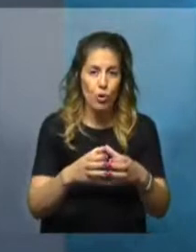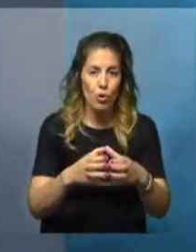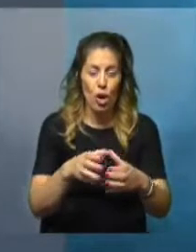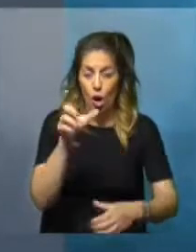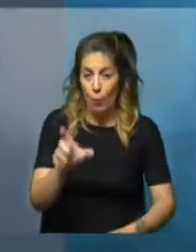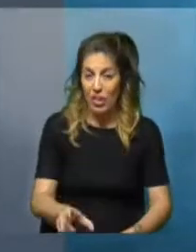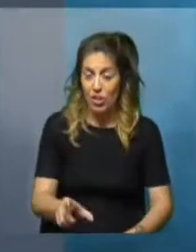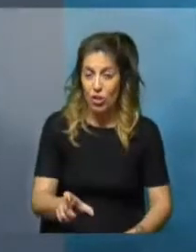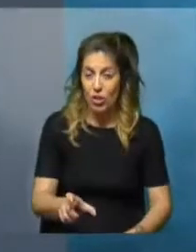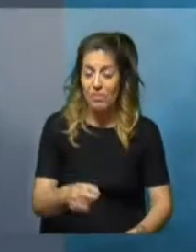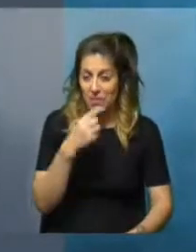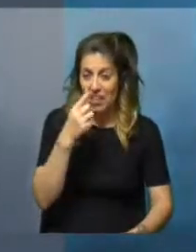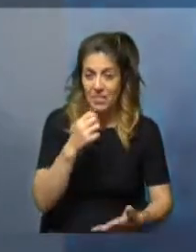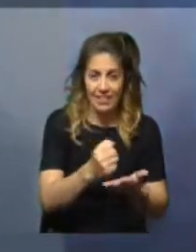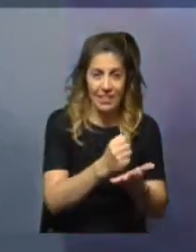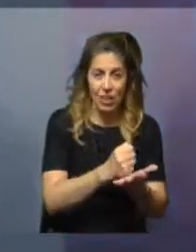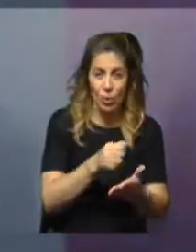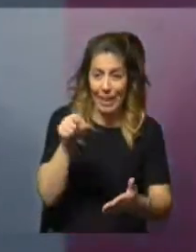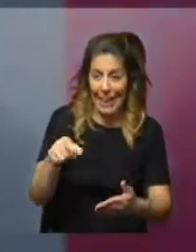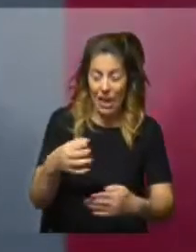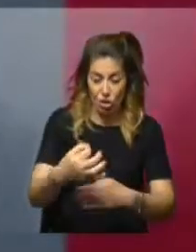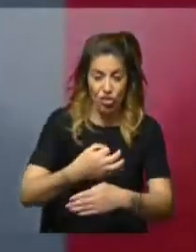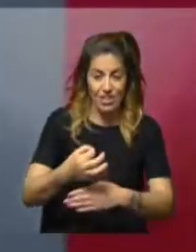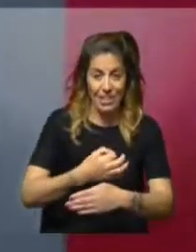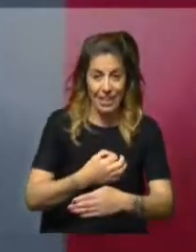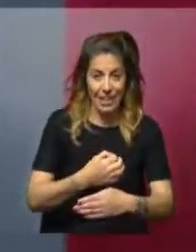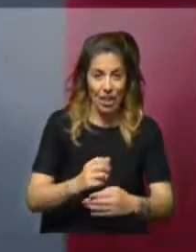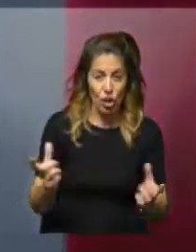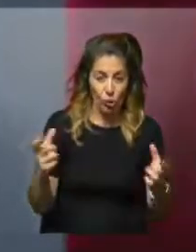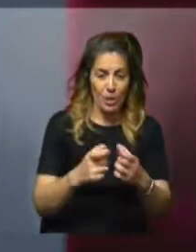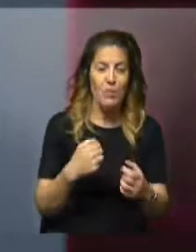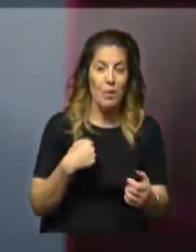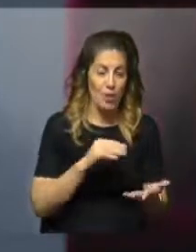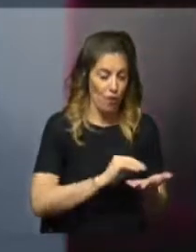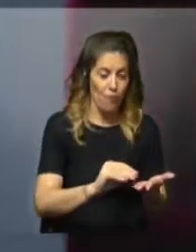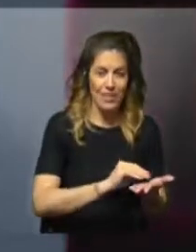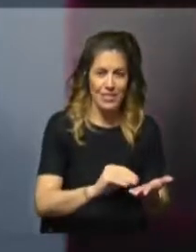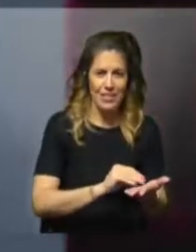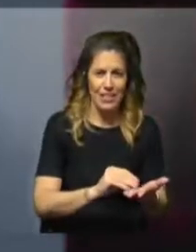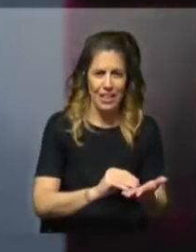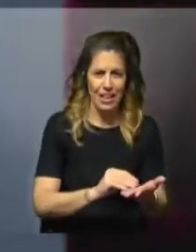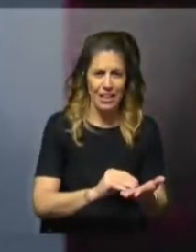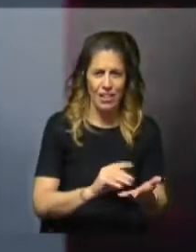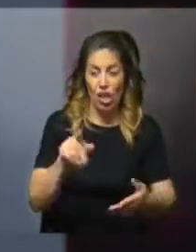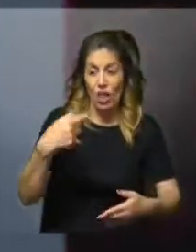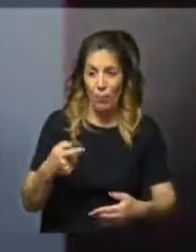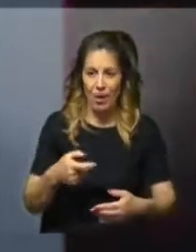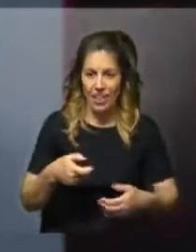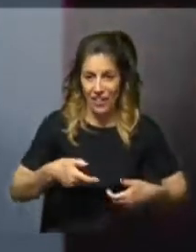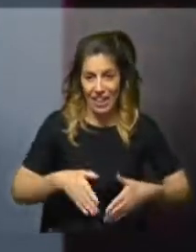personas interesantes en tatuar para que él nos enseñara y nos juntábamos en mi oficina este yo en pleno puerperio después de tener mi hijo